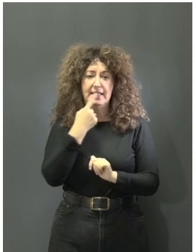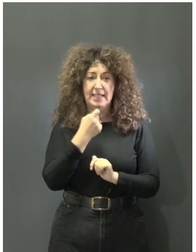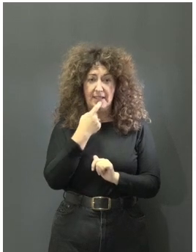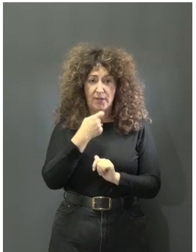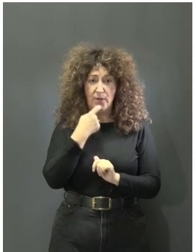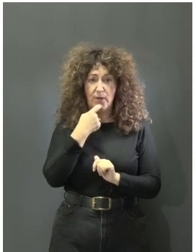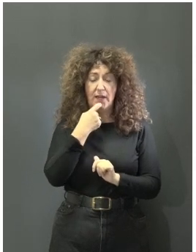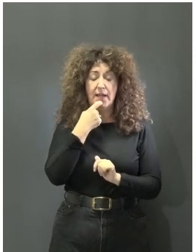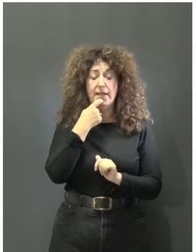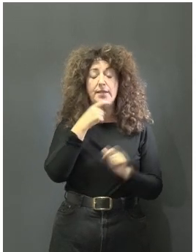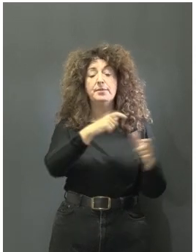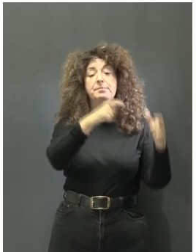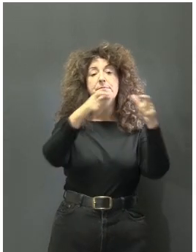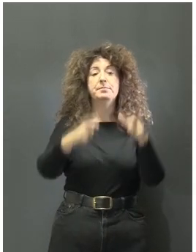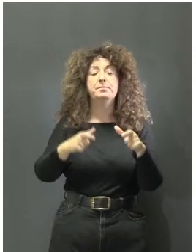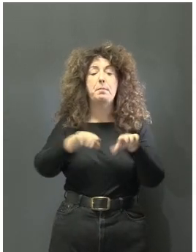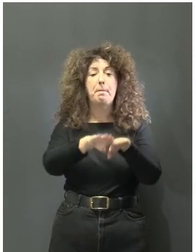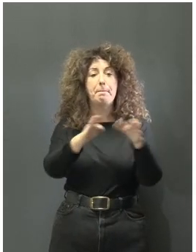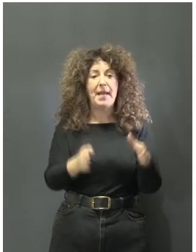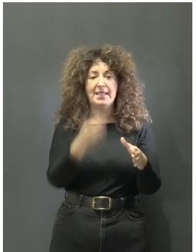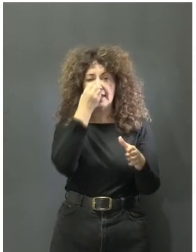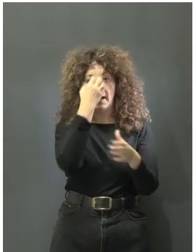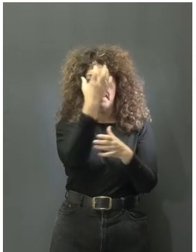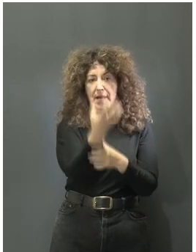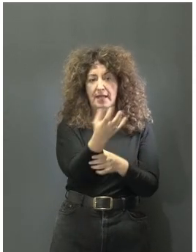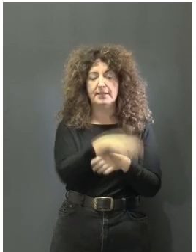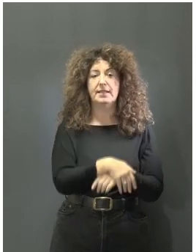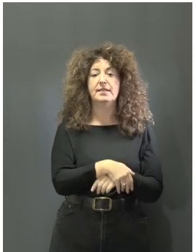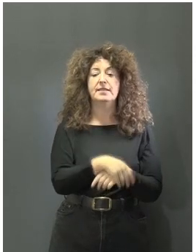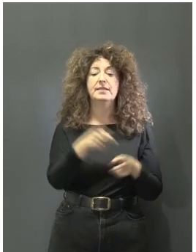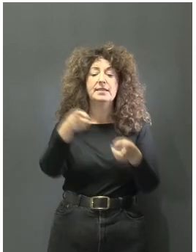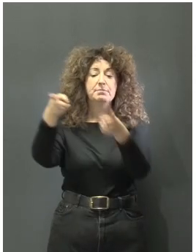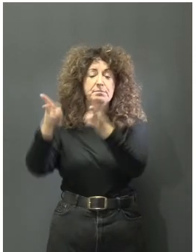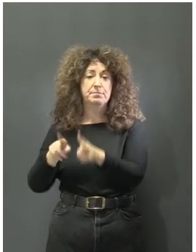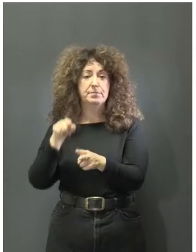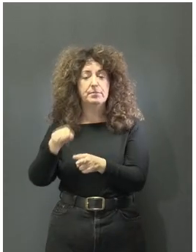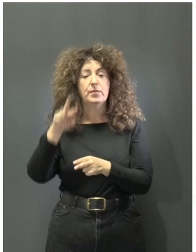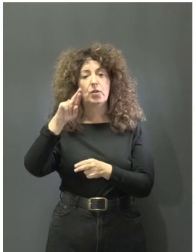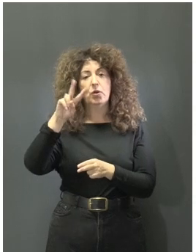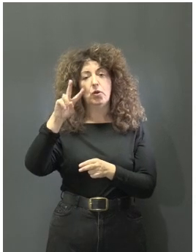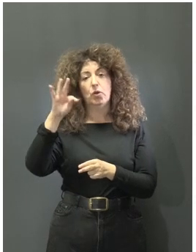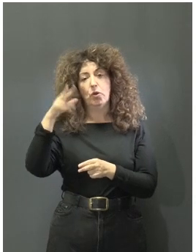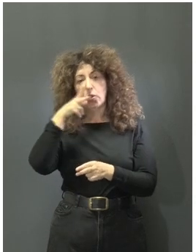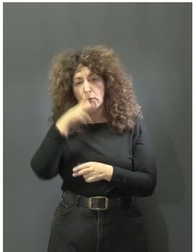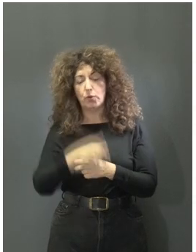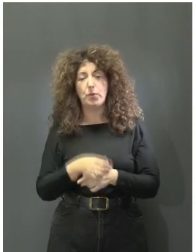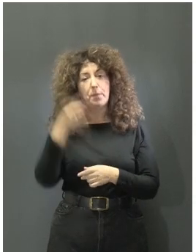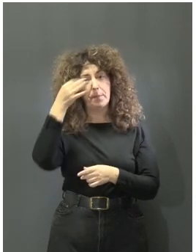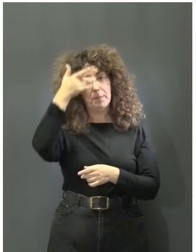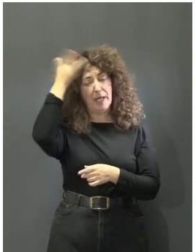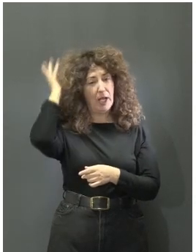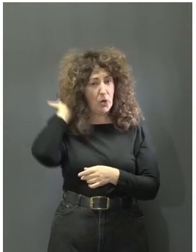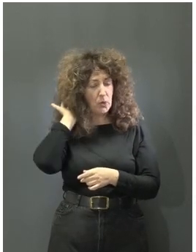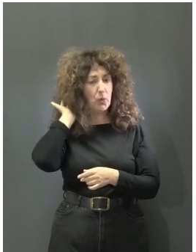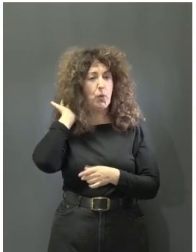una planta, butaca ocupada por Ruth, pelo rubio,